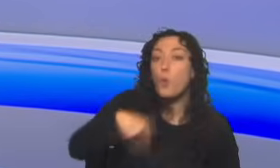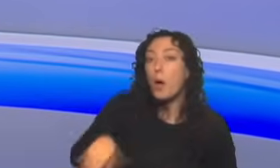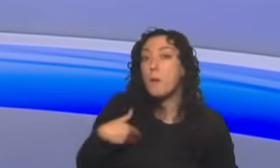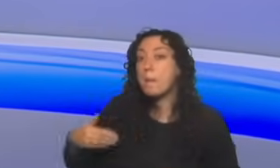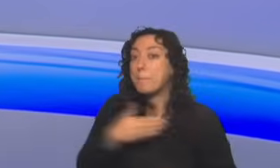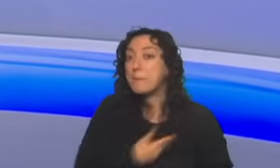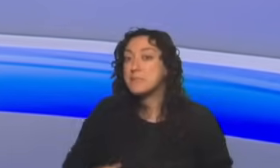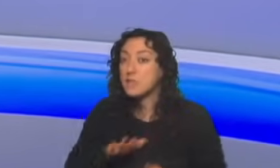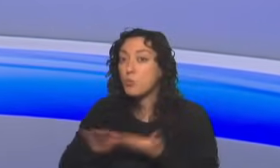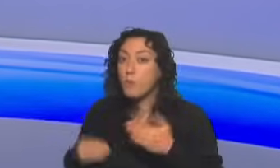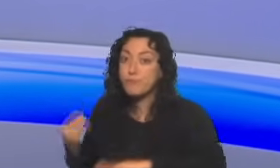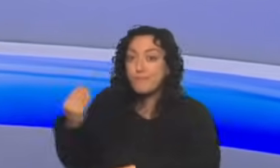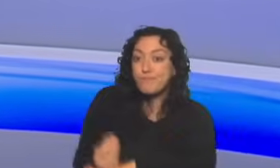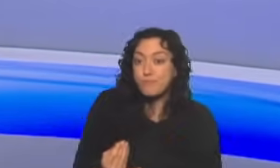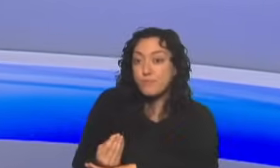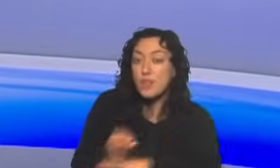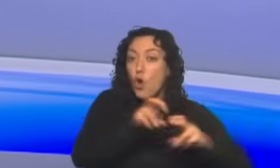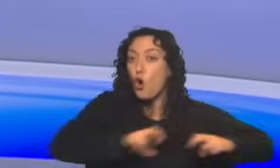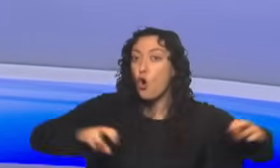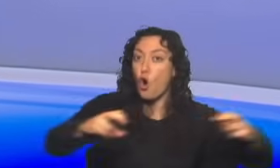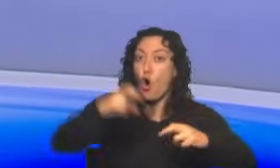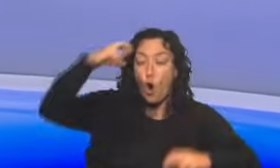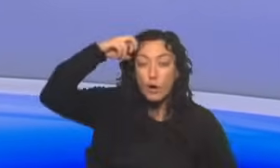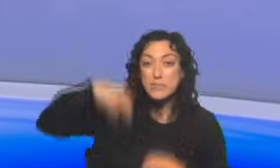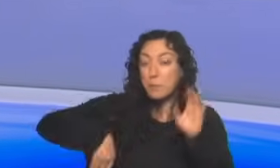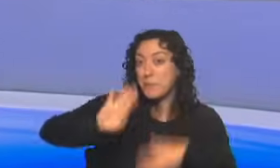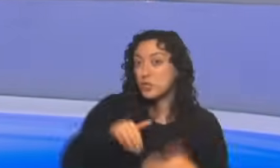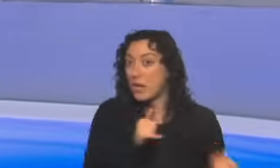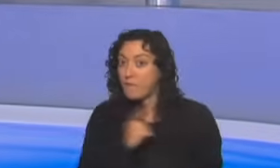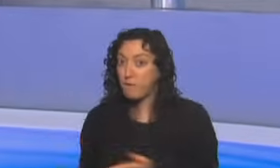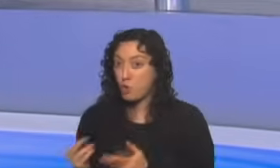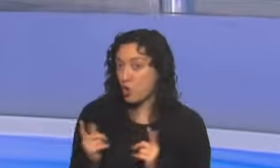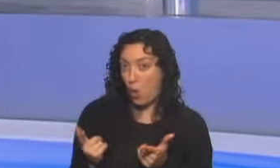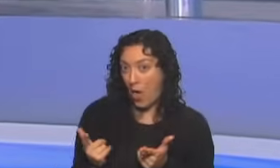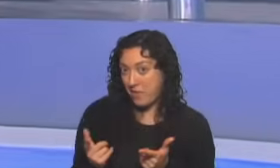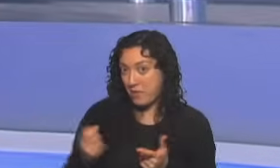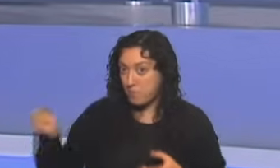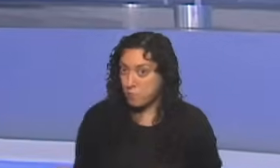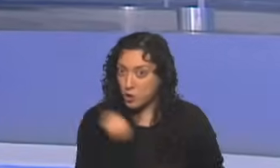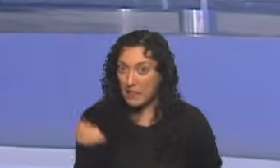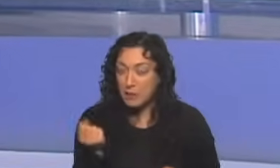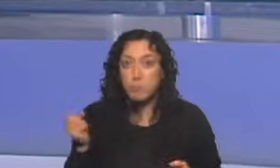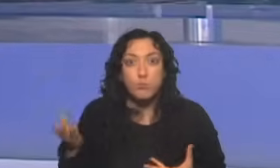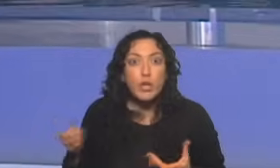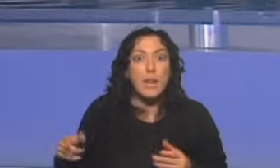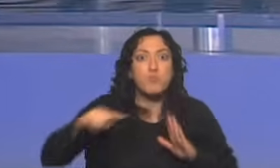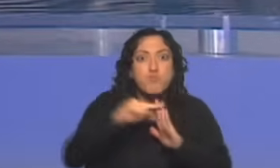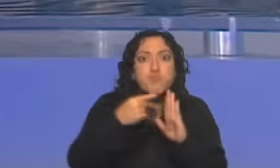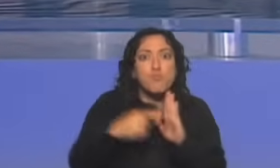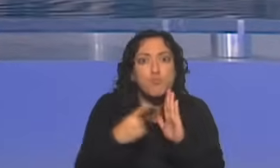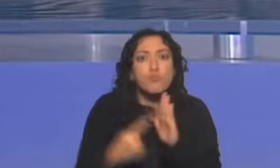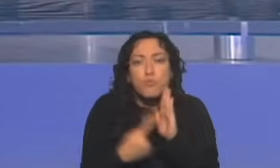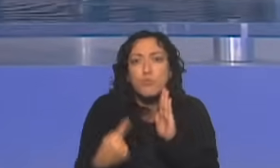como presidente sin mayoría en el Congreso. No es un dato menor para nada, porque digo, tantos desafíos que tiene el